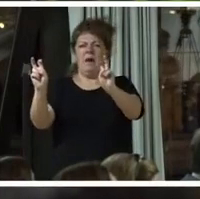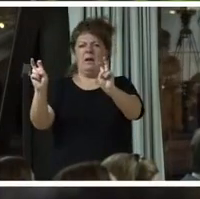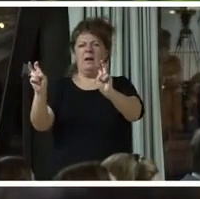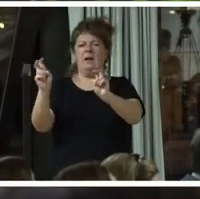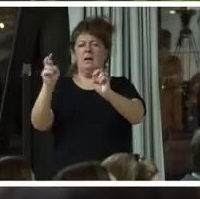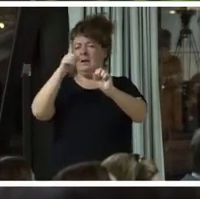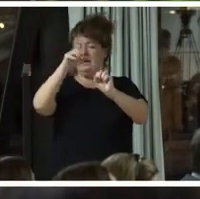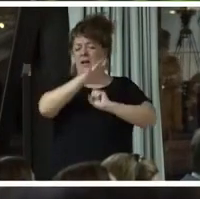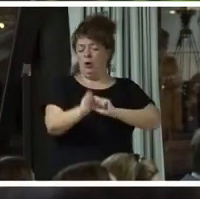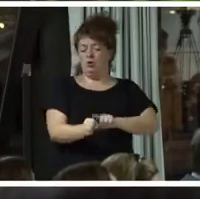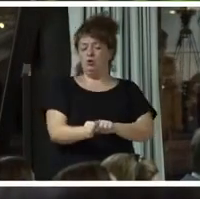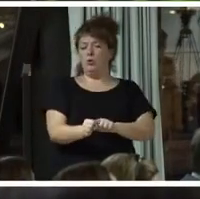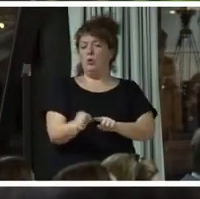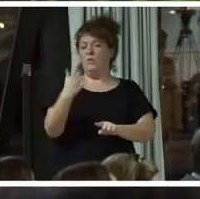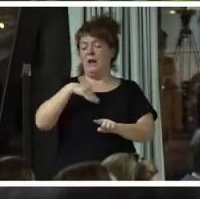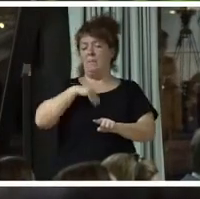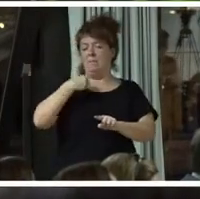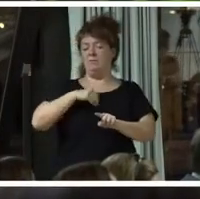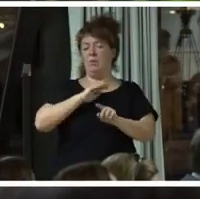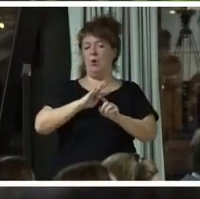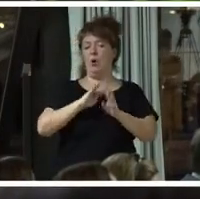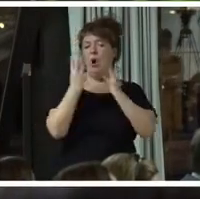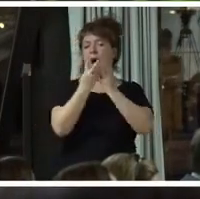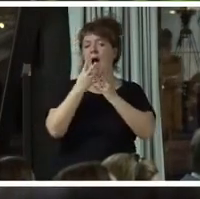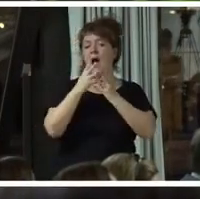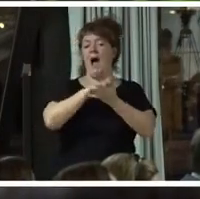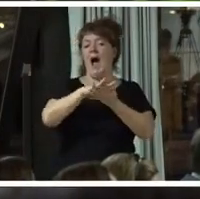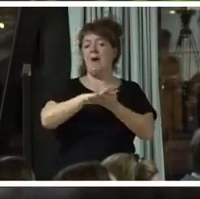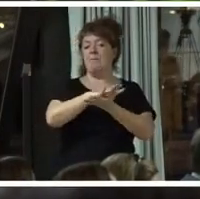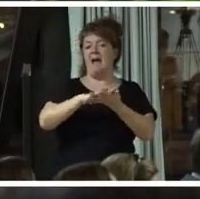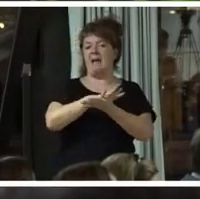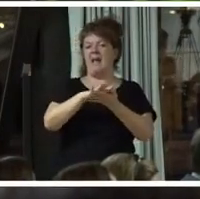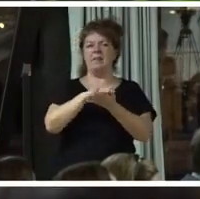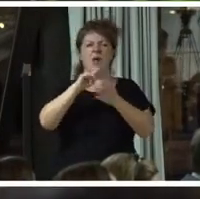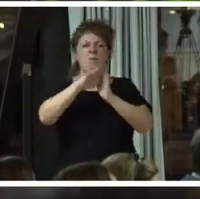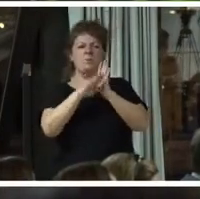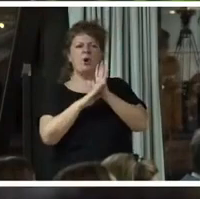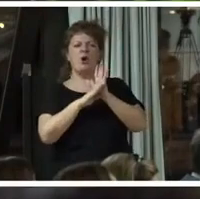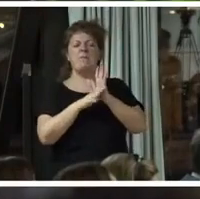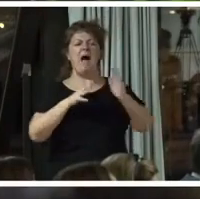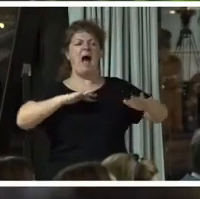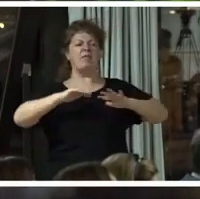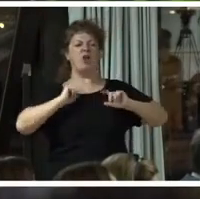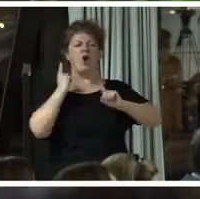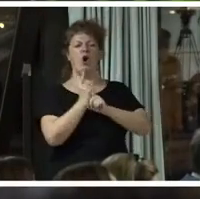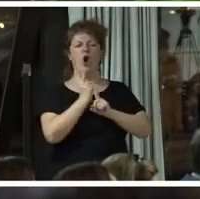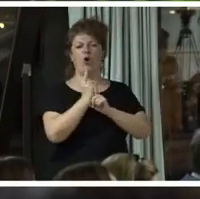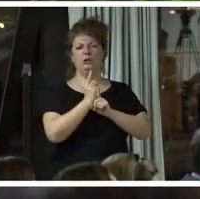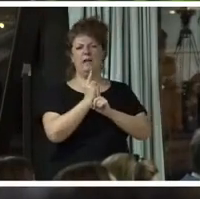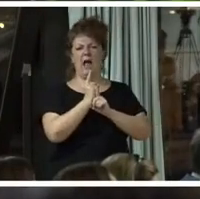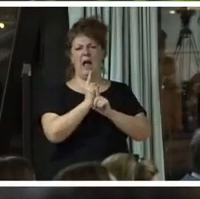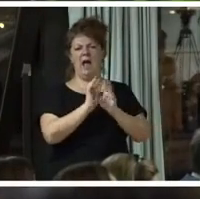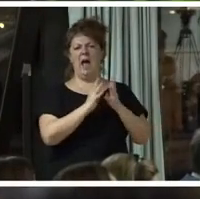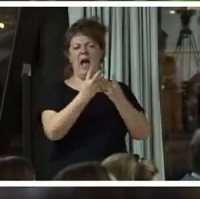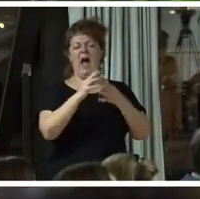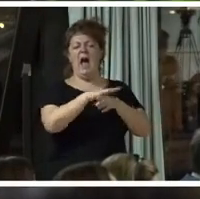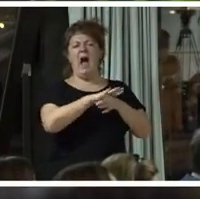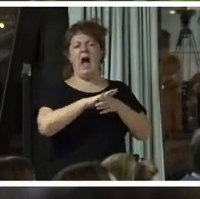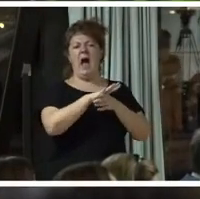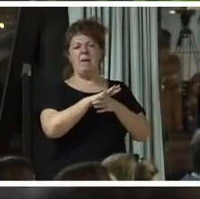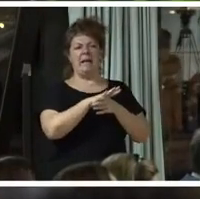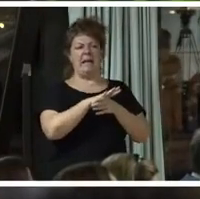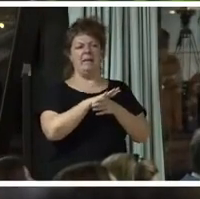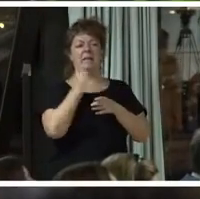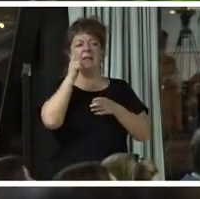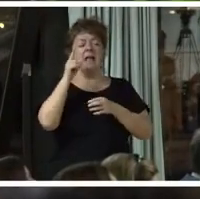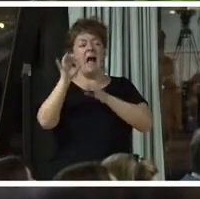el Sudáfrica la sud África de apart heate el programa de acción contra el apart heate por la asamblea general de